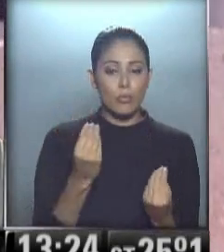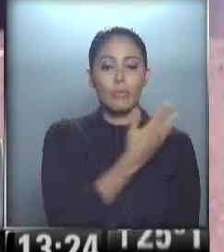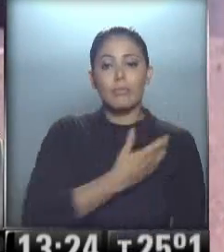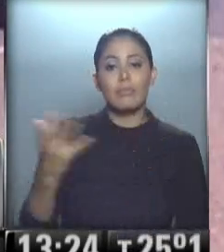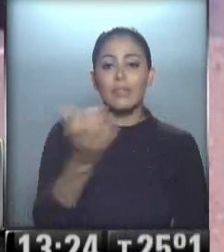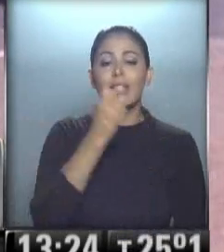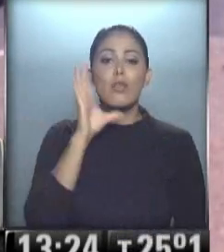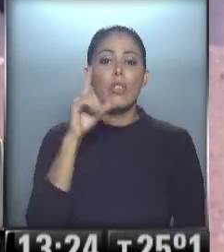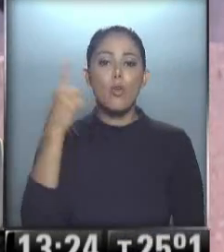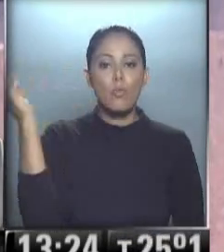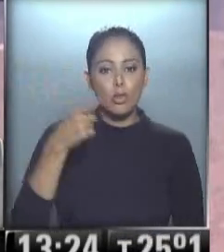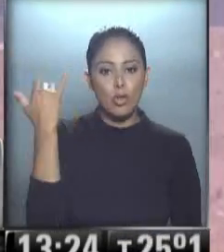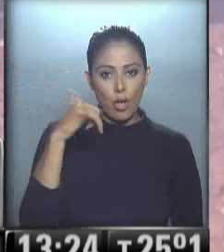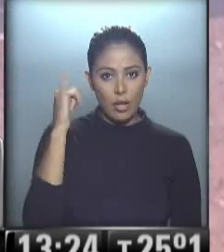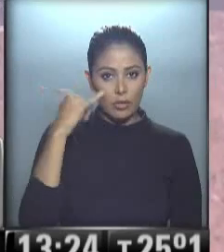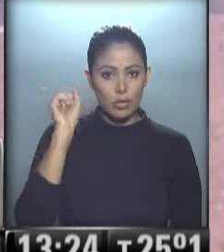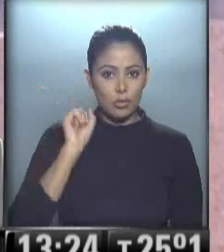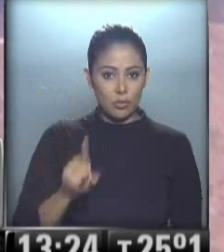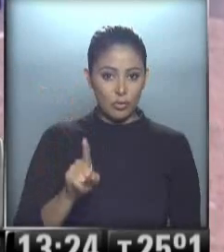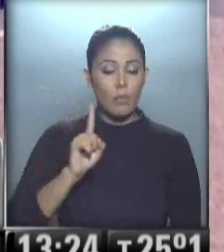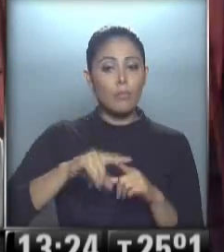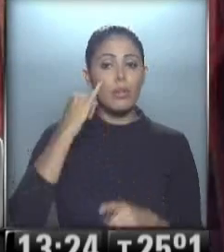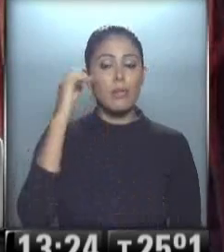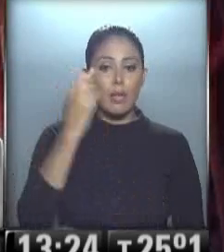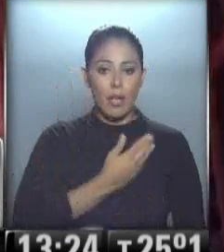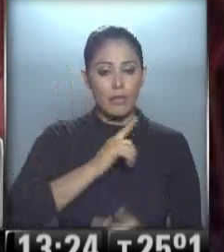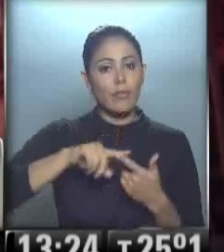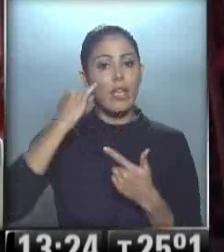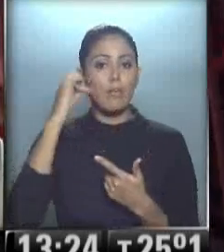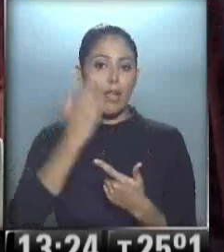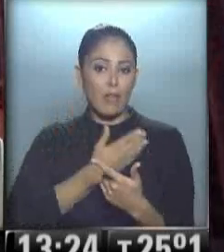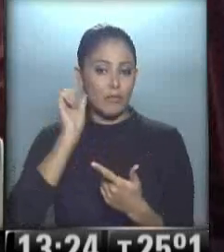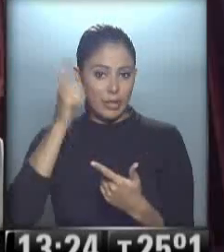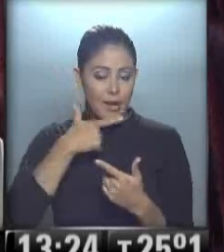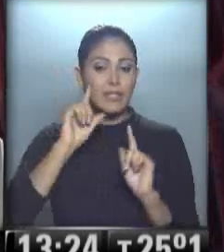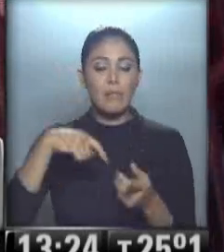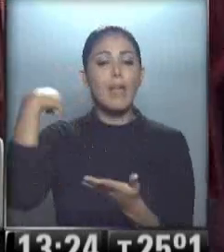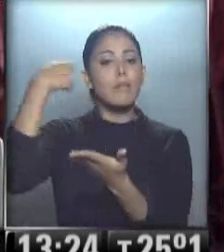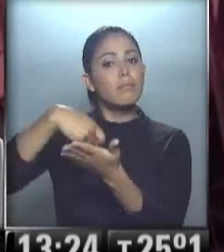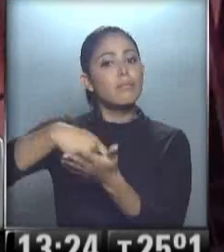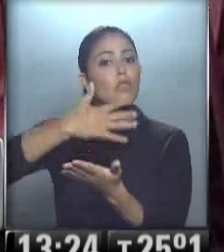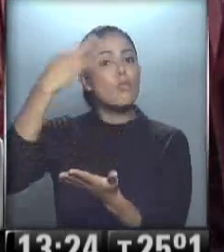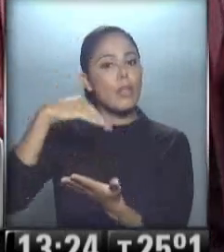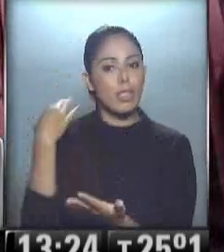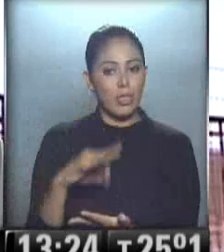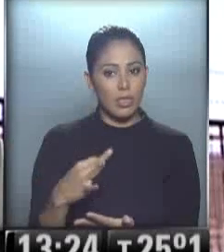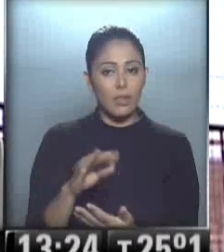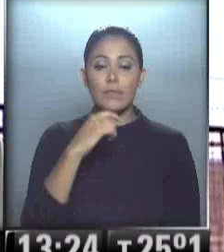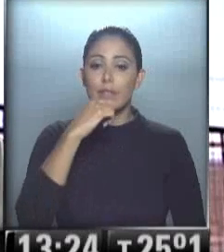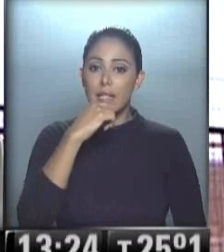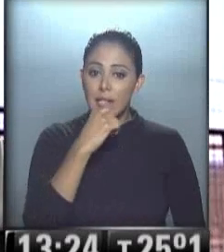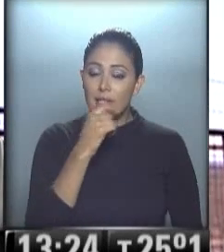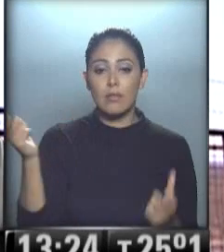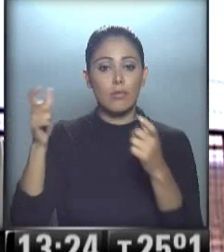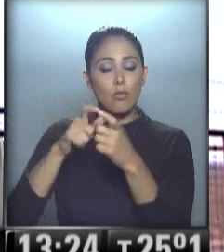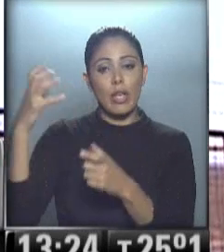51 del capital social de ipf e ipf gas y las garantías para su pago efectivo una vez la ratificación de la